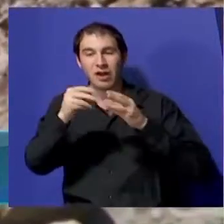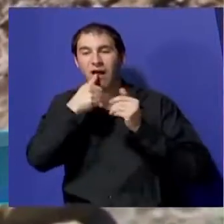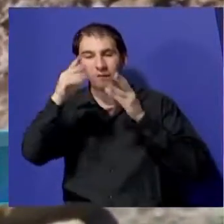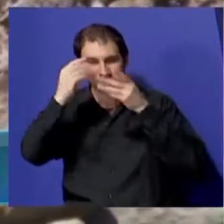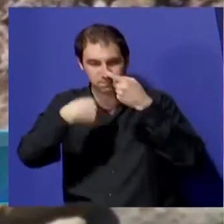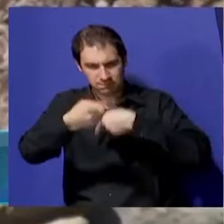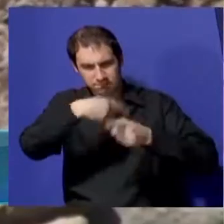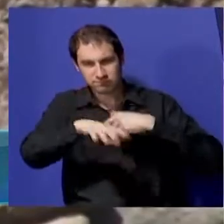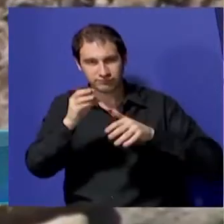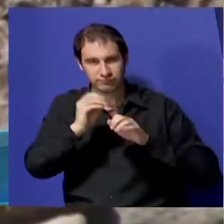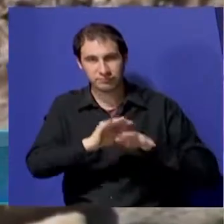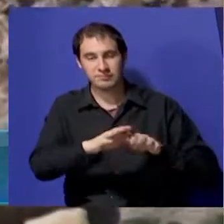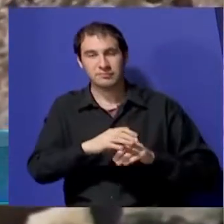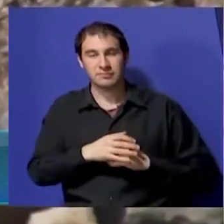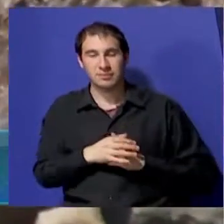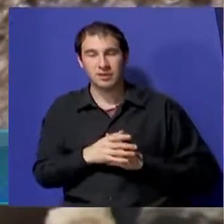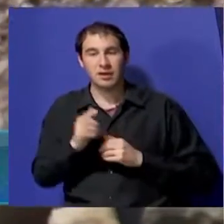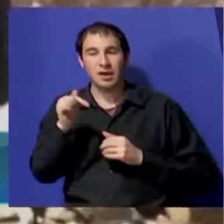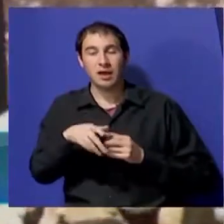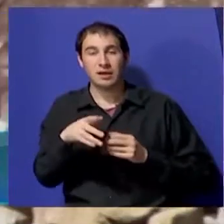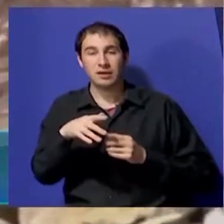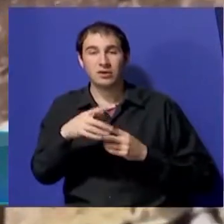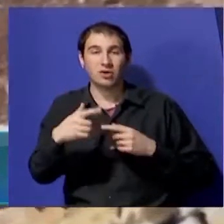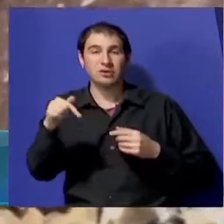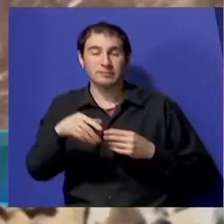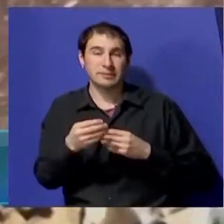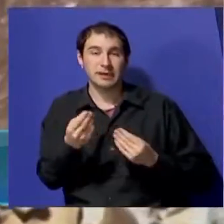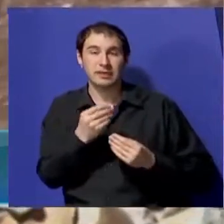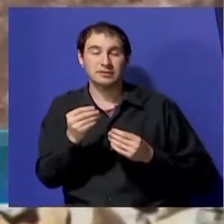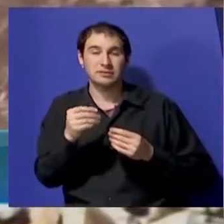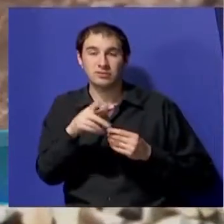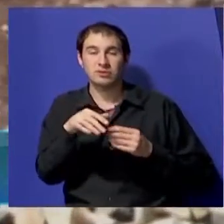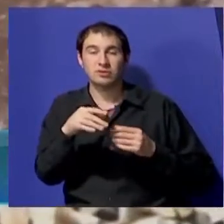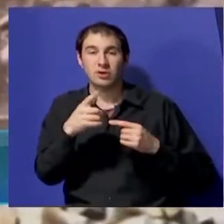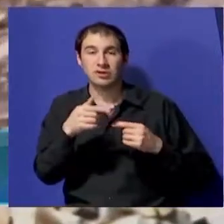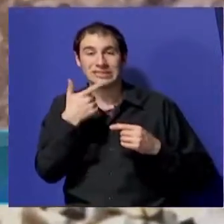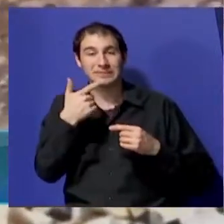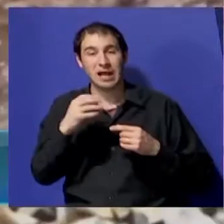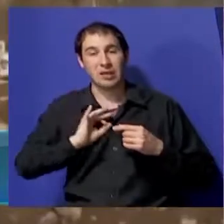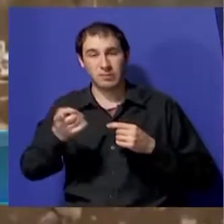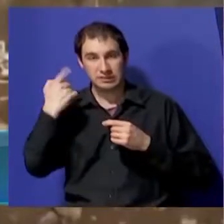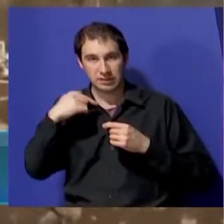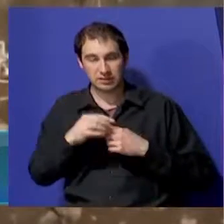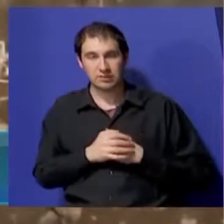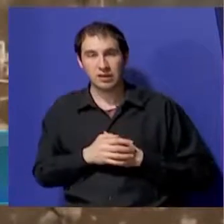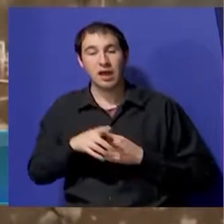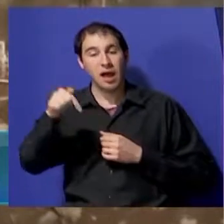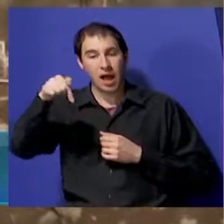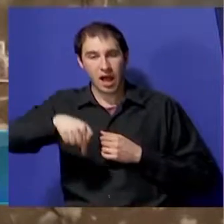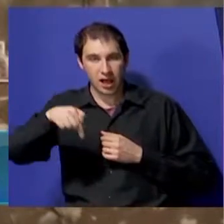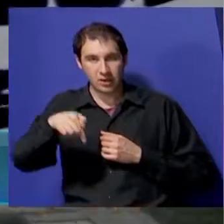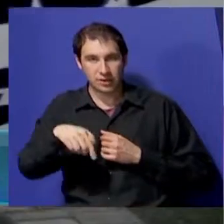que se generó las condiciones para el derrame de septiembre del año pasado. Y en esta